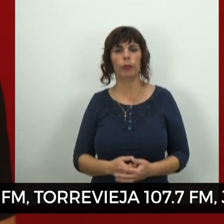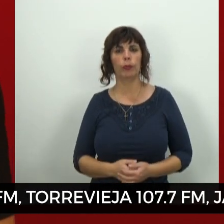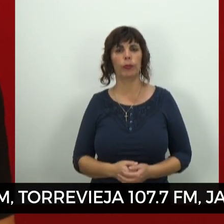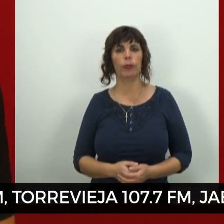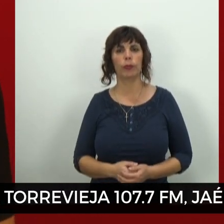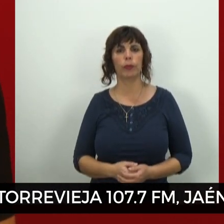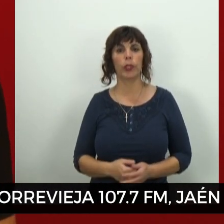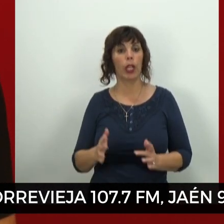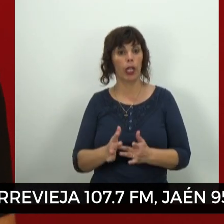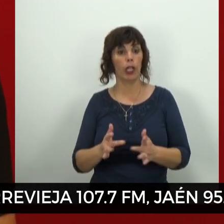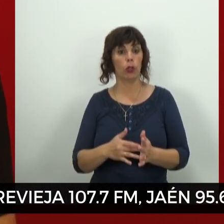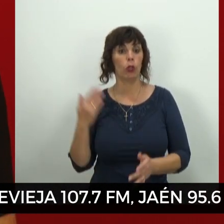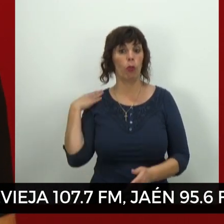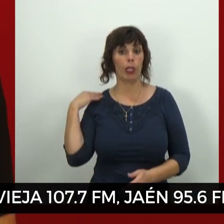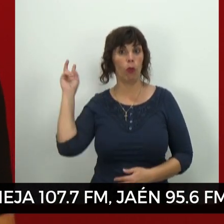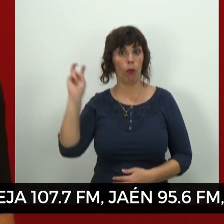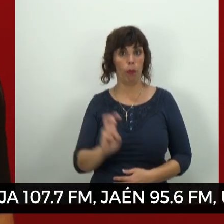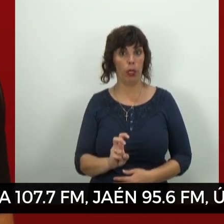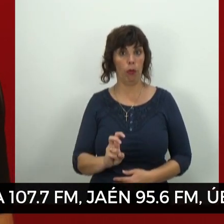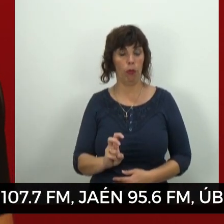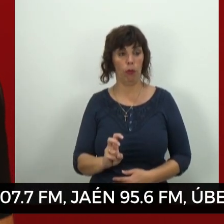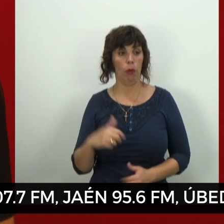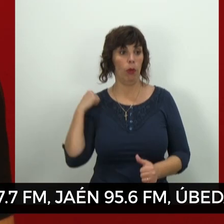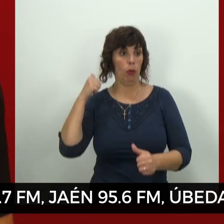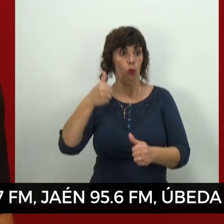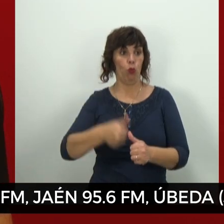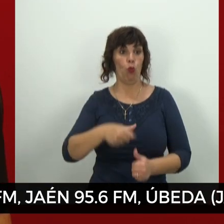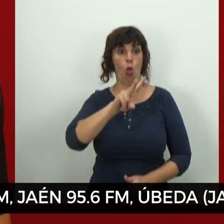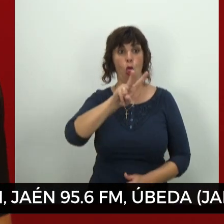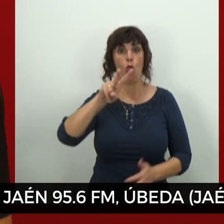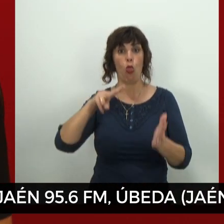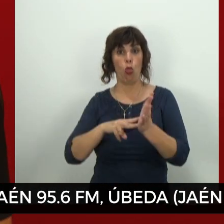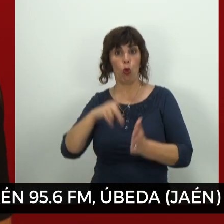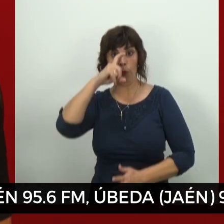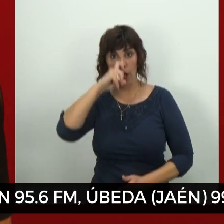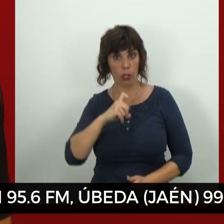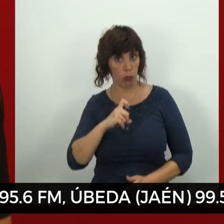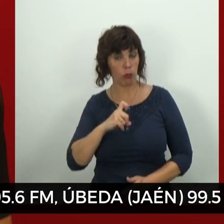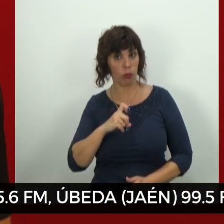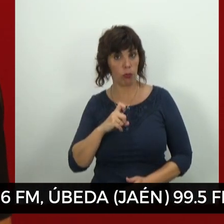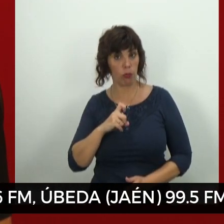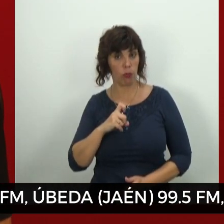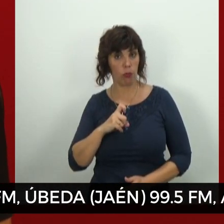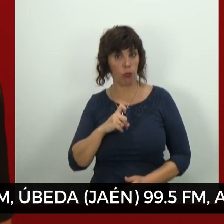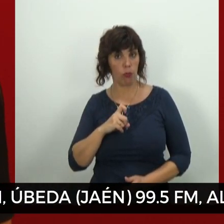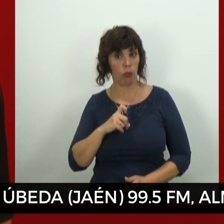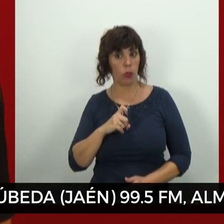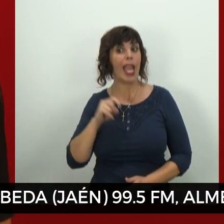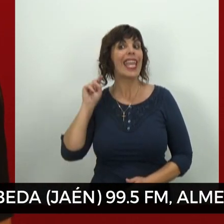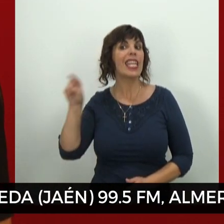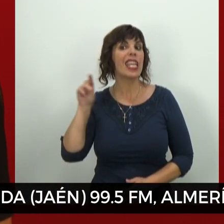Pero Él vino ya hace 2000 años aproximadamente. Hablando del